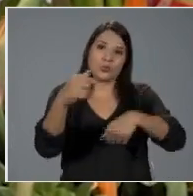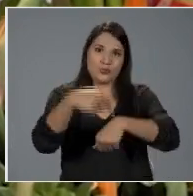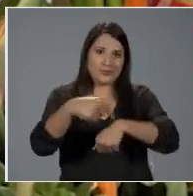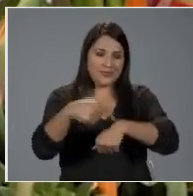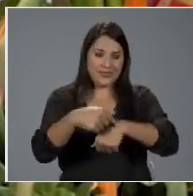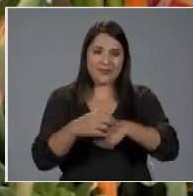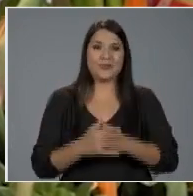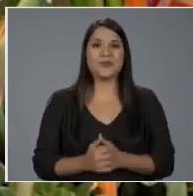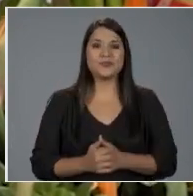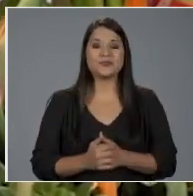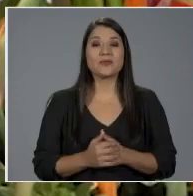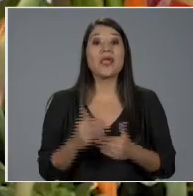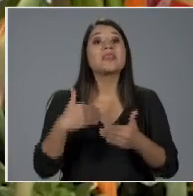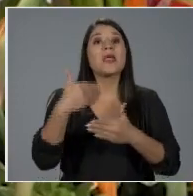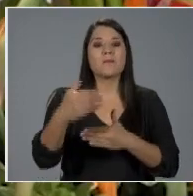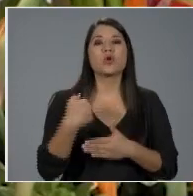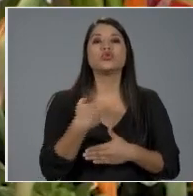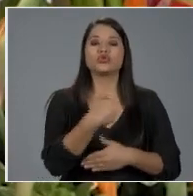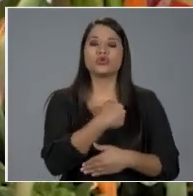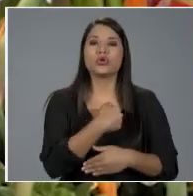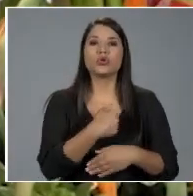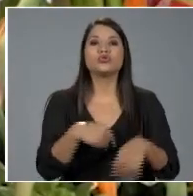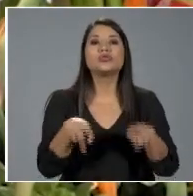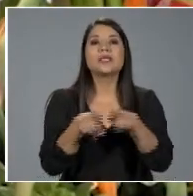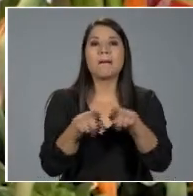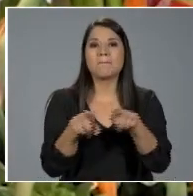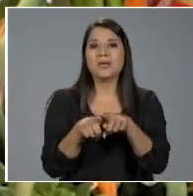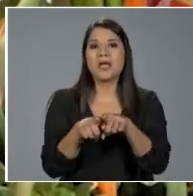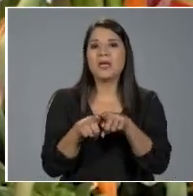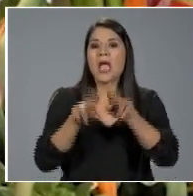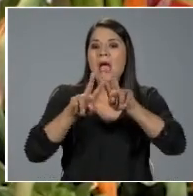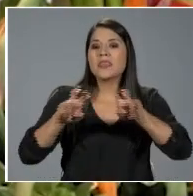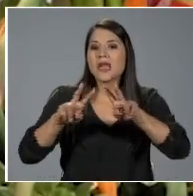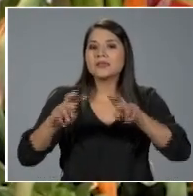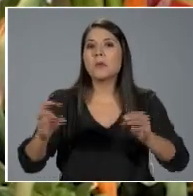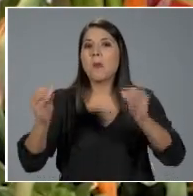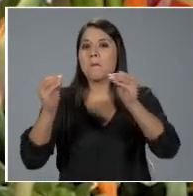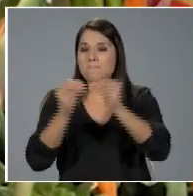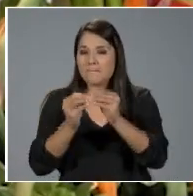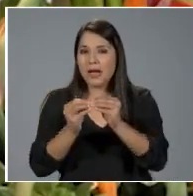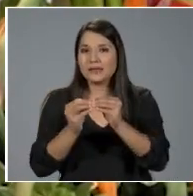ganado. Más adelante vamos a estar también con ellos, pues ampliando en diferentes